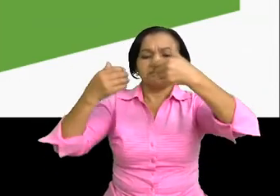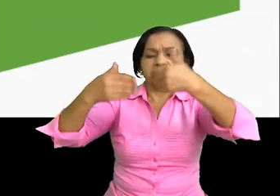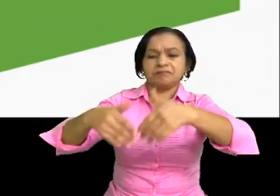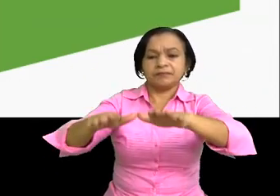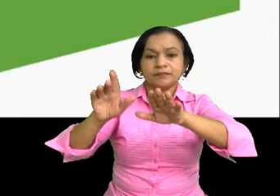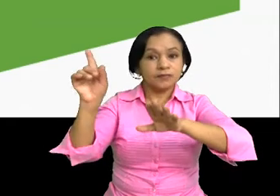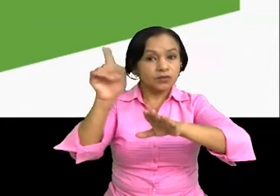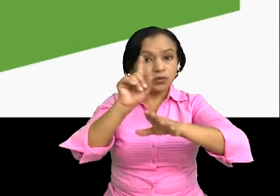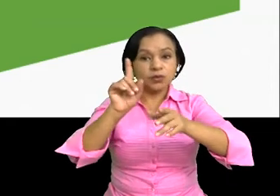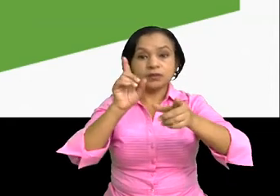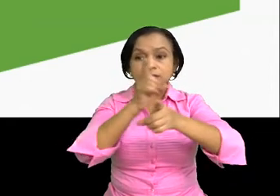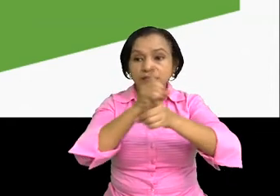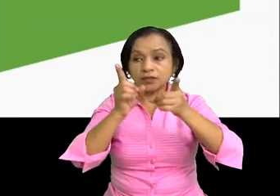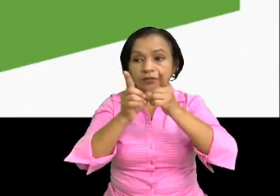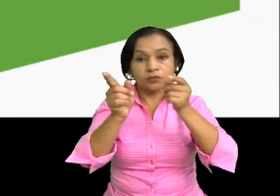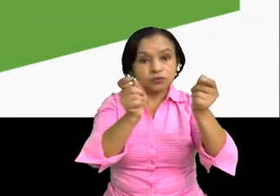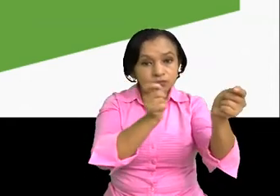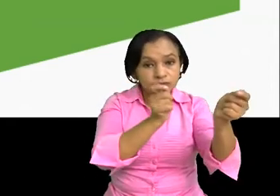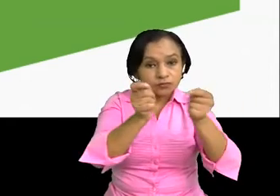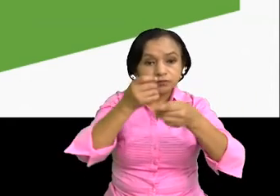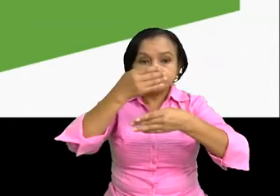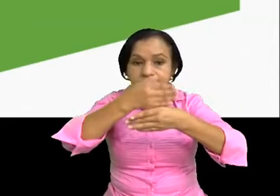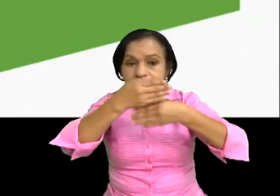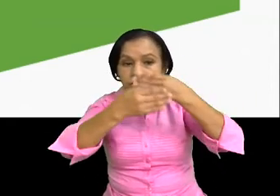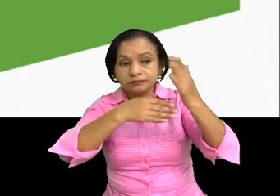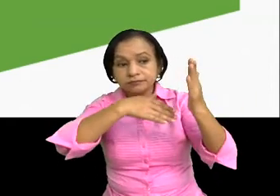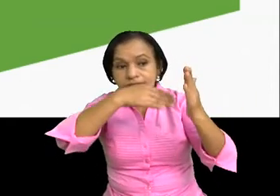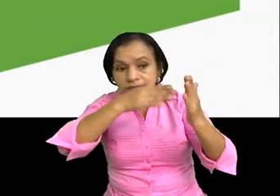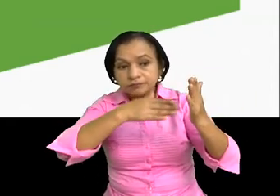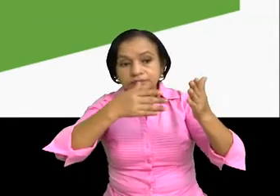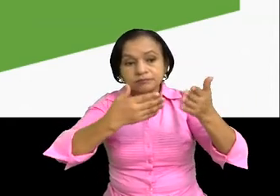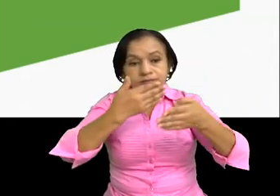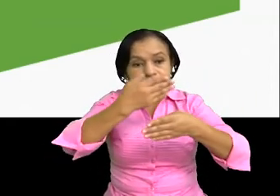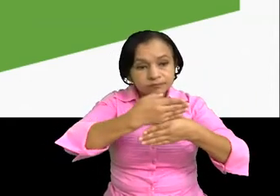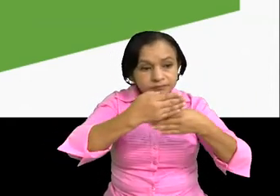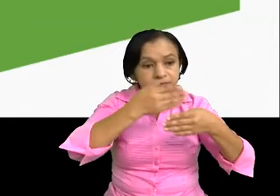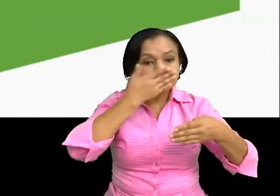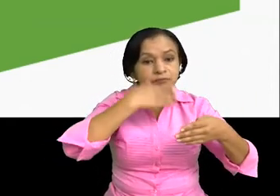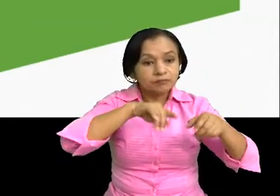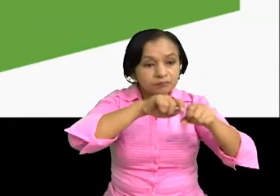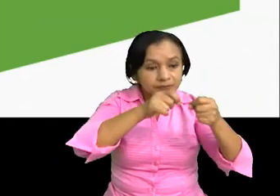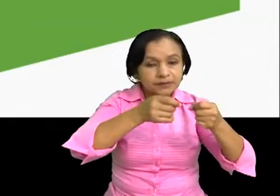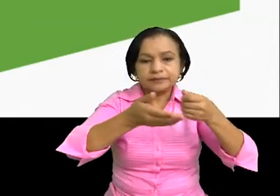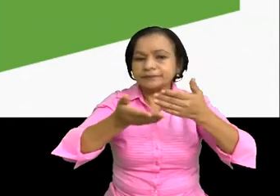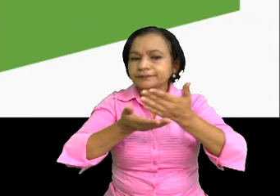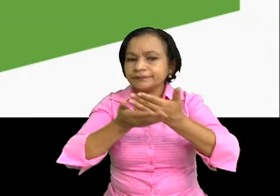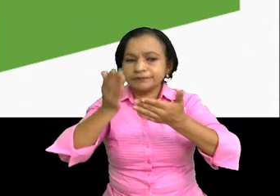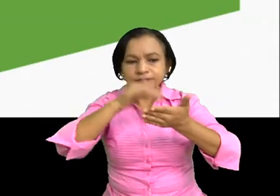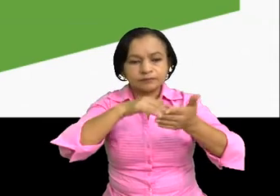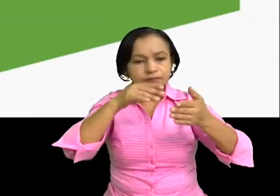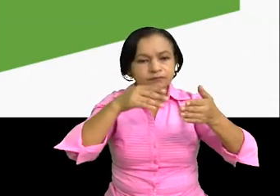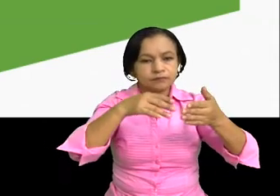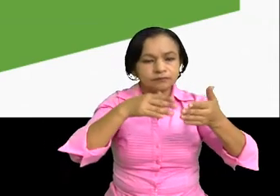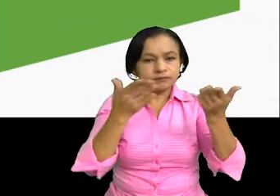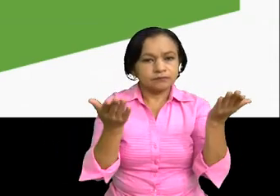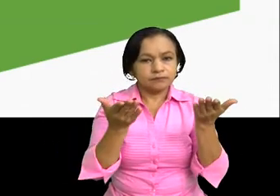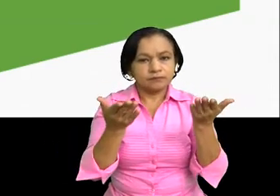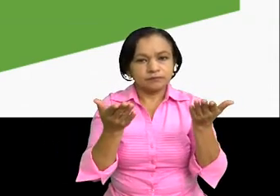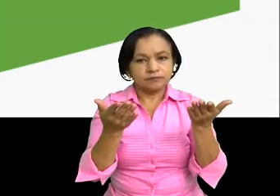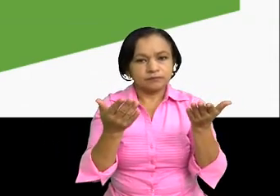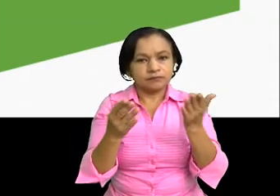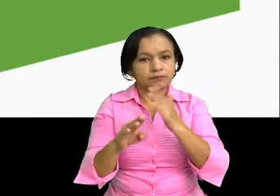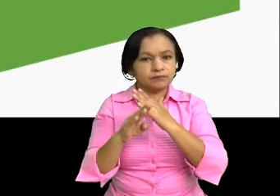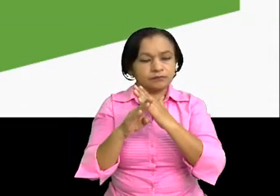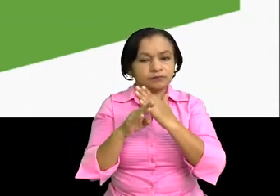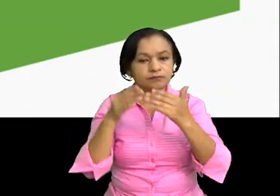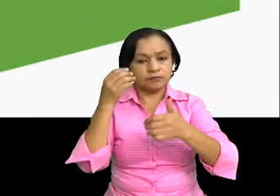hay que estarle dando mantenimiento sistemático, hay que repararlas oportunamente para evitar, digamos, que